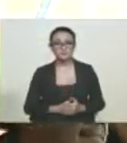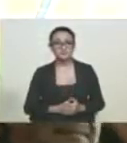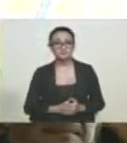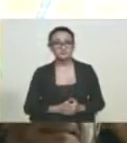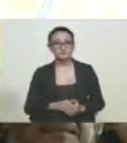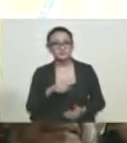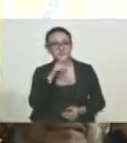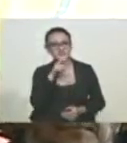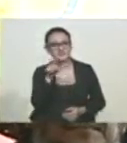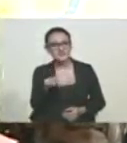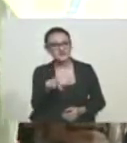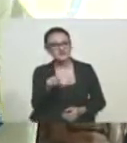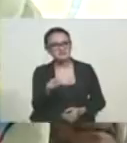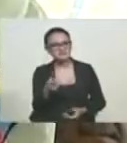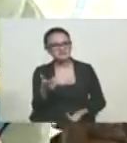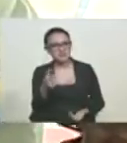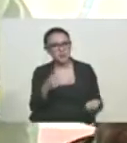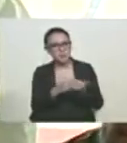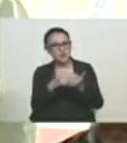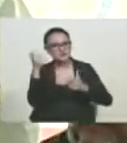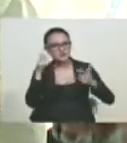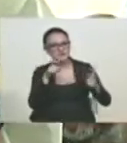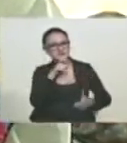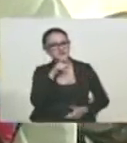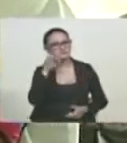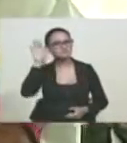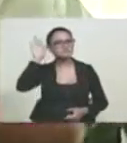¿Quién de aquí no es chavista?